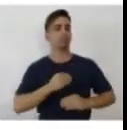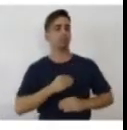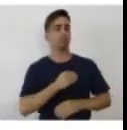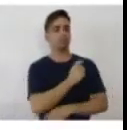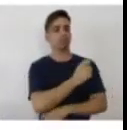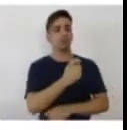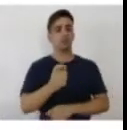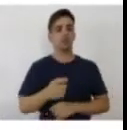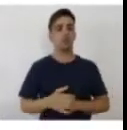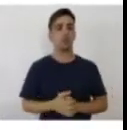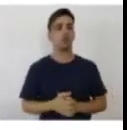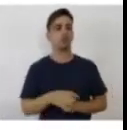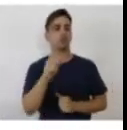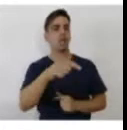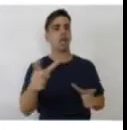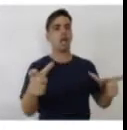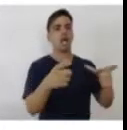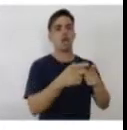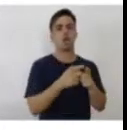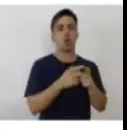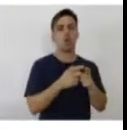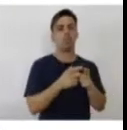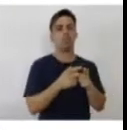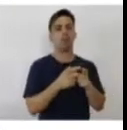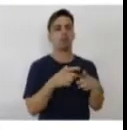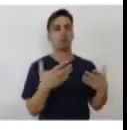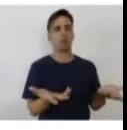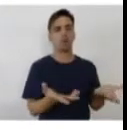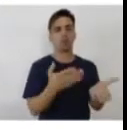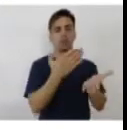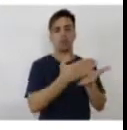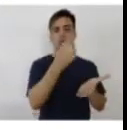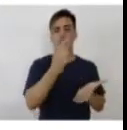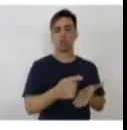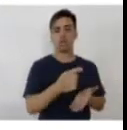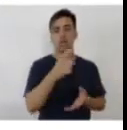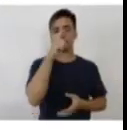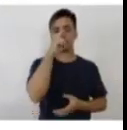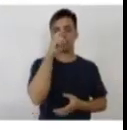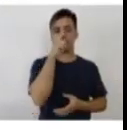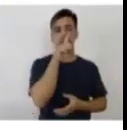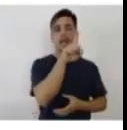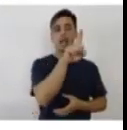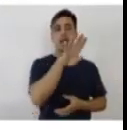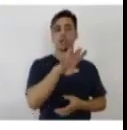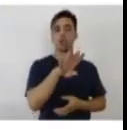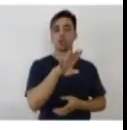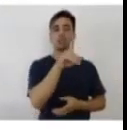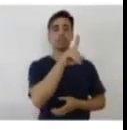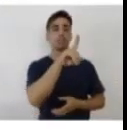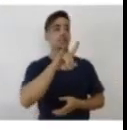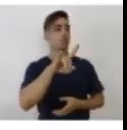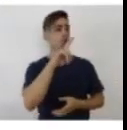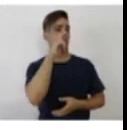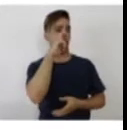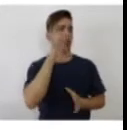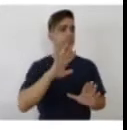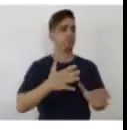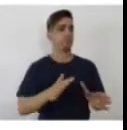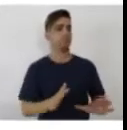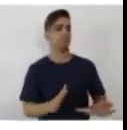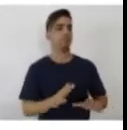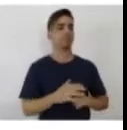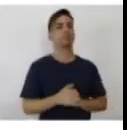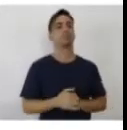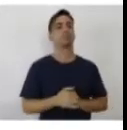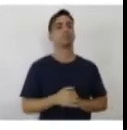en las escuelas pedagógicas, se agrupan estudiantes que están en las edades entre 14 y 19 años de edad. Fíjense que